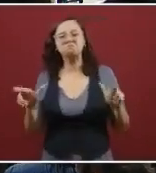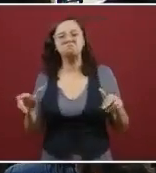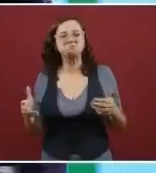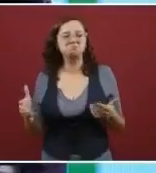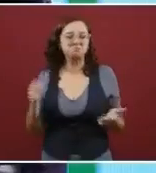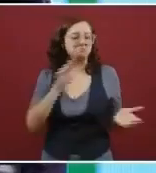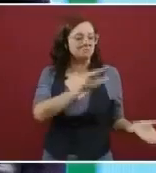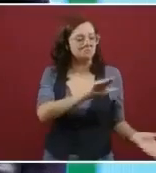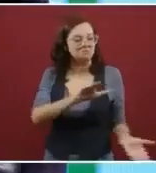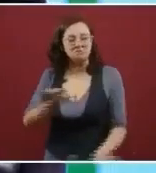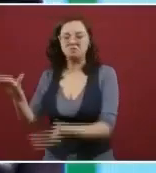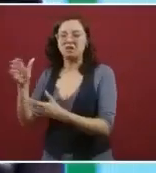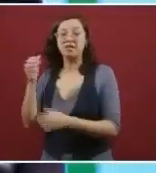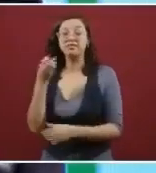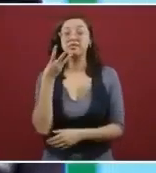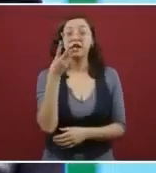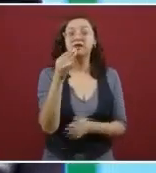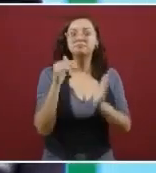3 millones de barriles diarios.